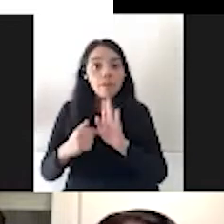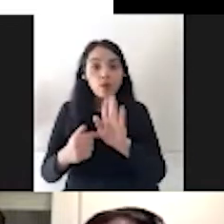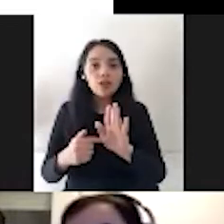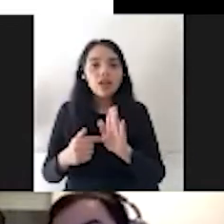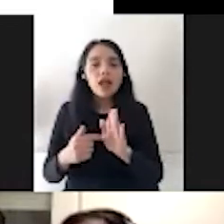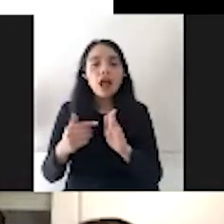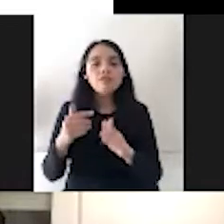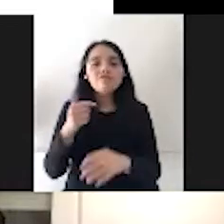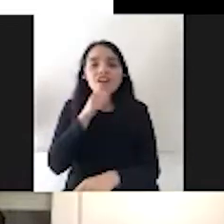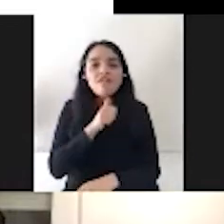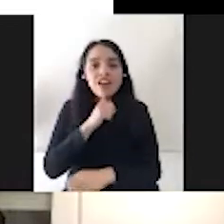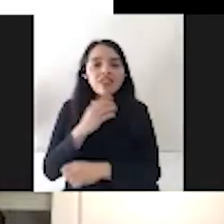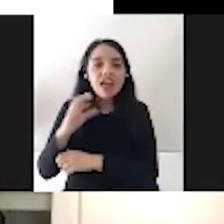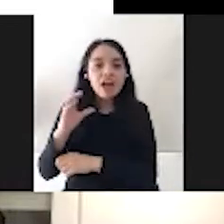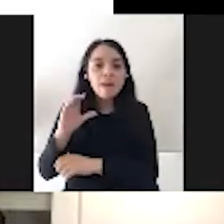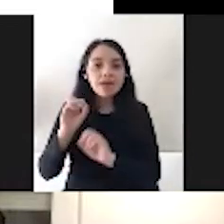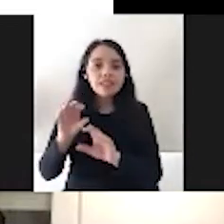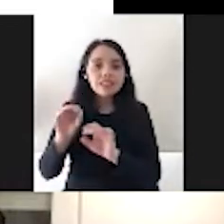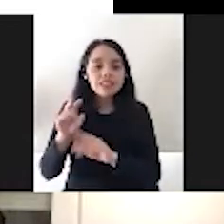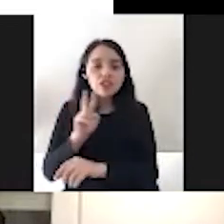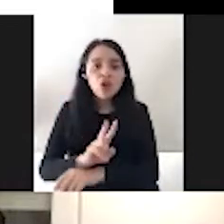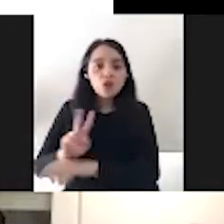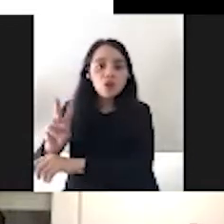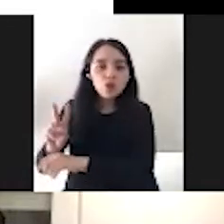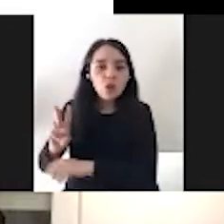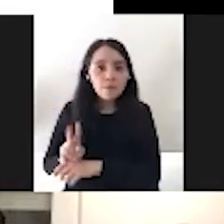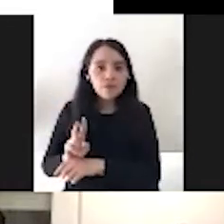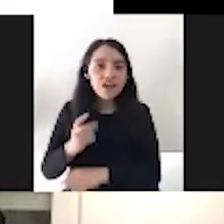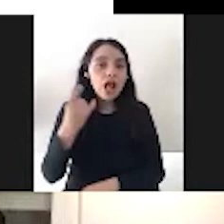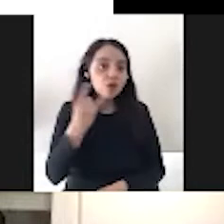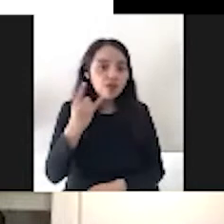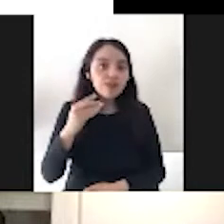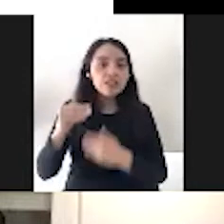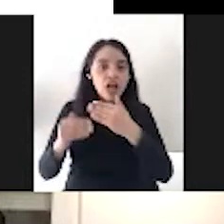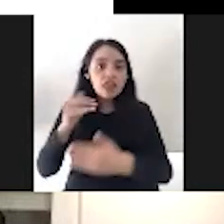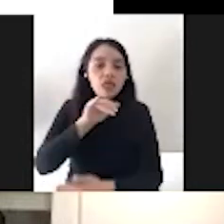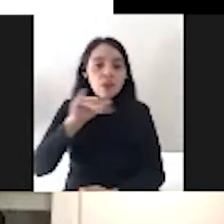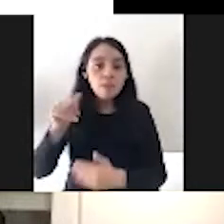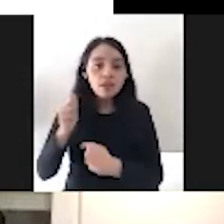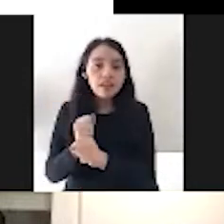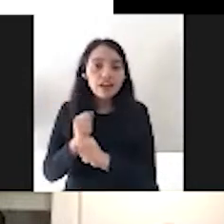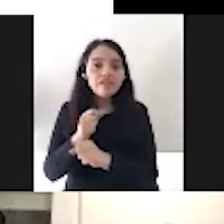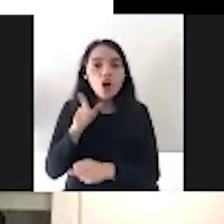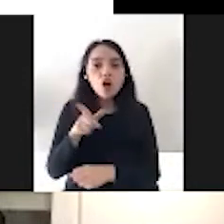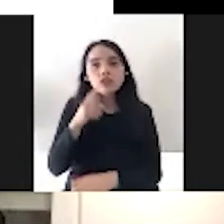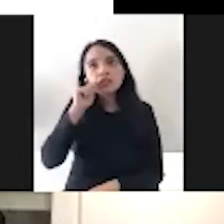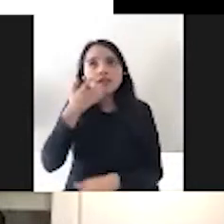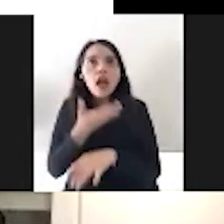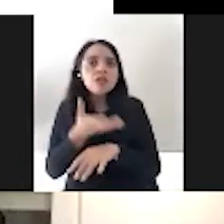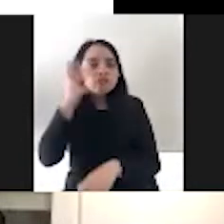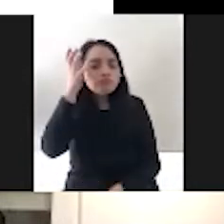profesores, y tanto inicial como permanente, lo que genera incertidumbre en